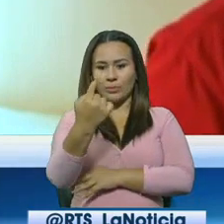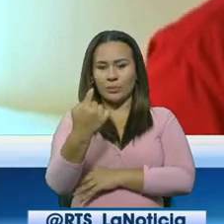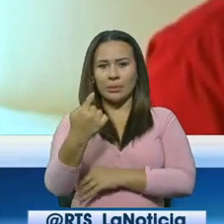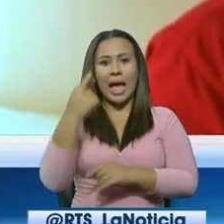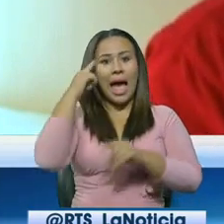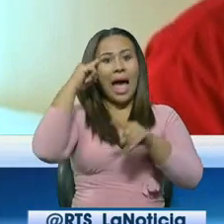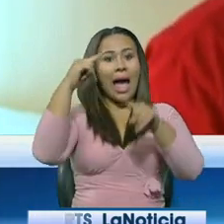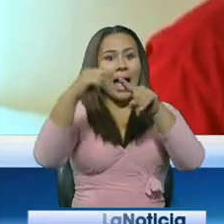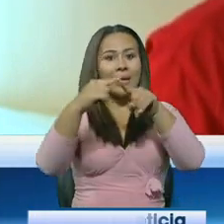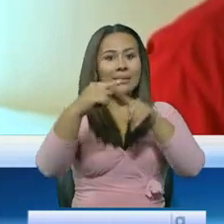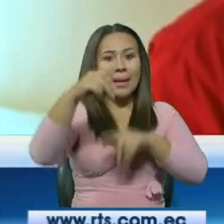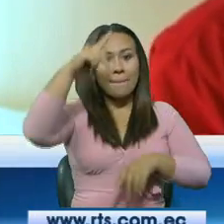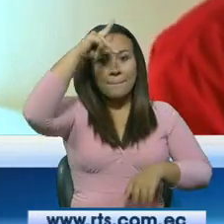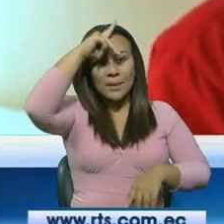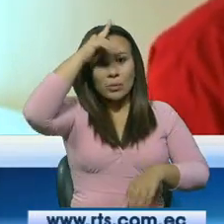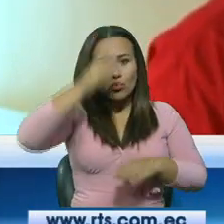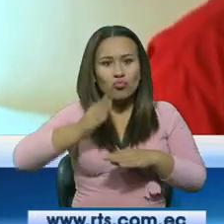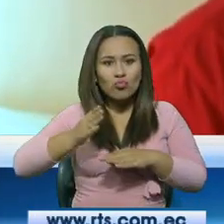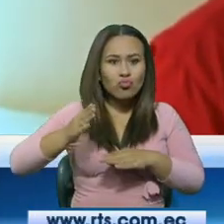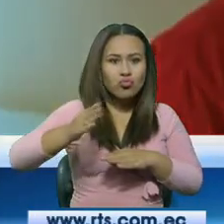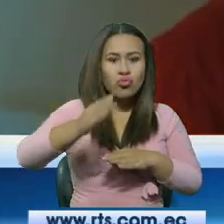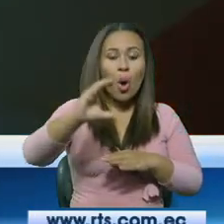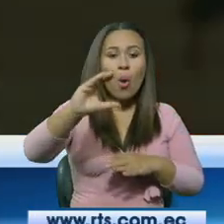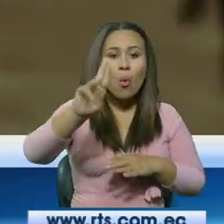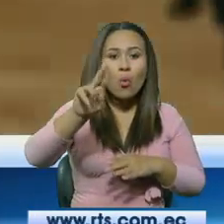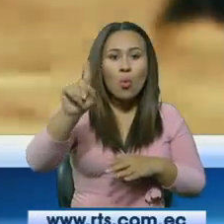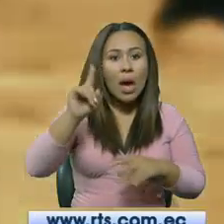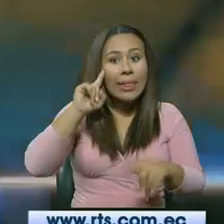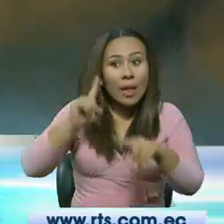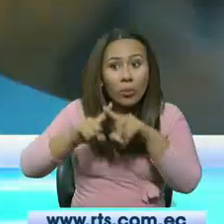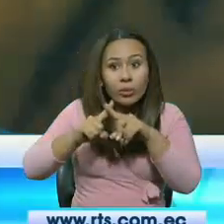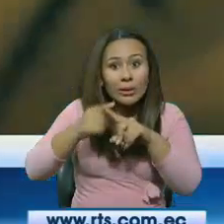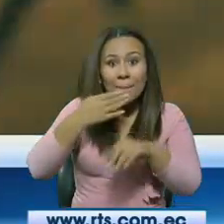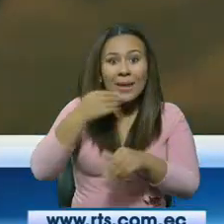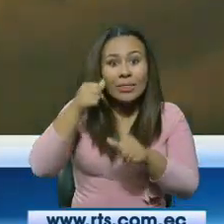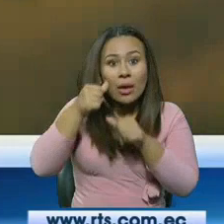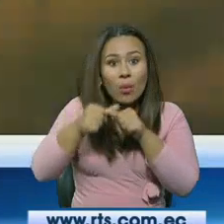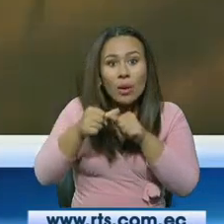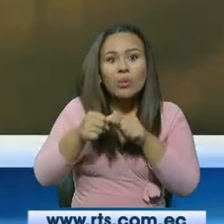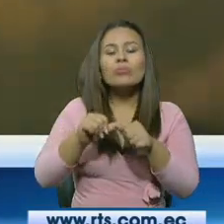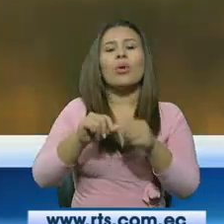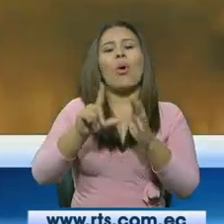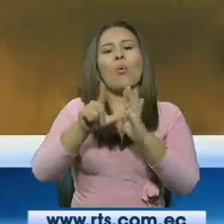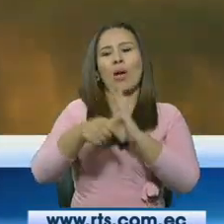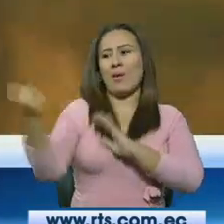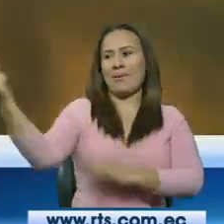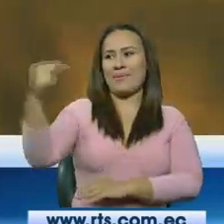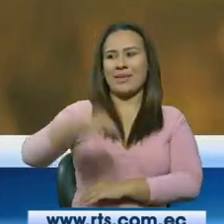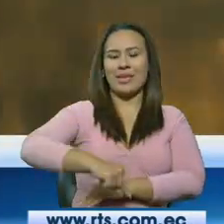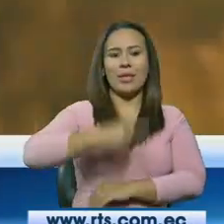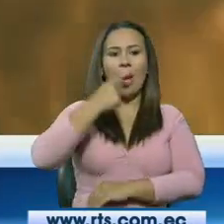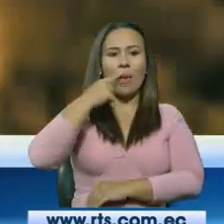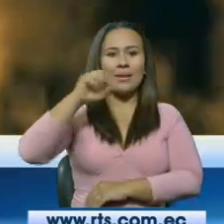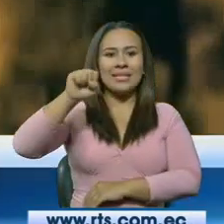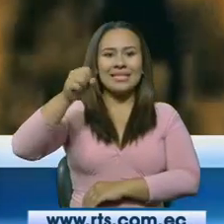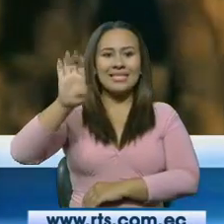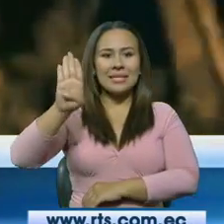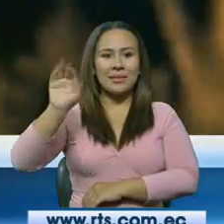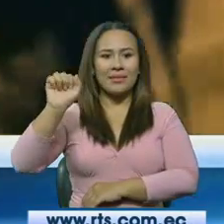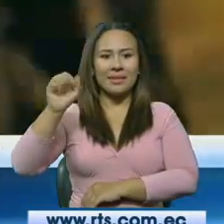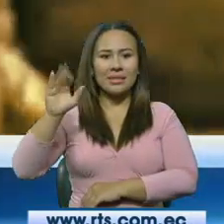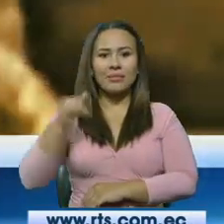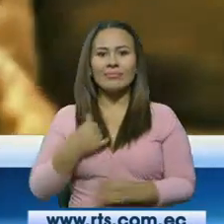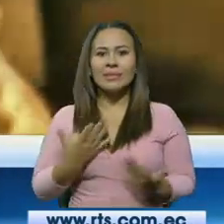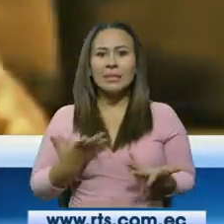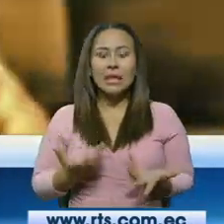Francisco Pizarro, establecer todo el convenio y quedar todos de acuerdo. Es ahí que se le da a Sebastián de Benalcázar la misión de llegar hacia el sector